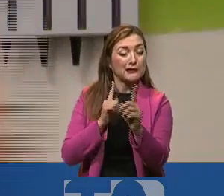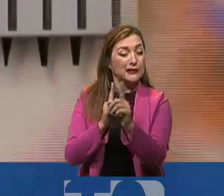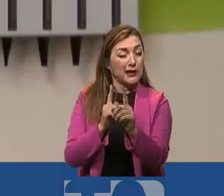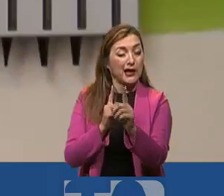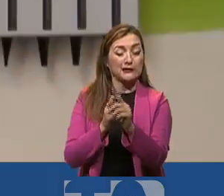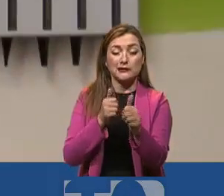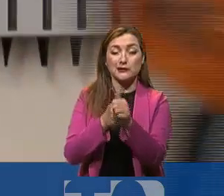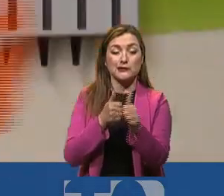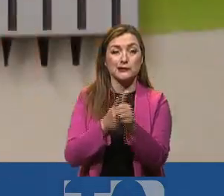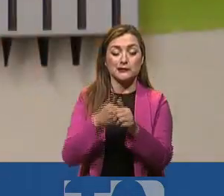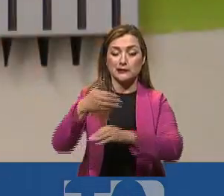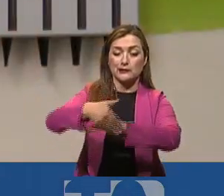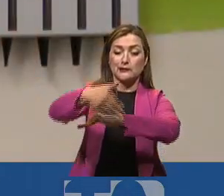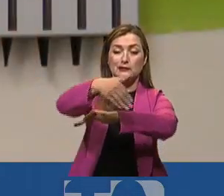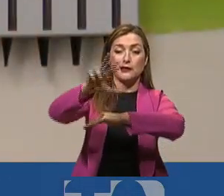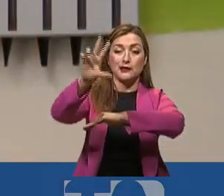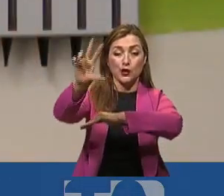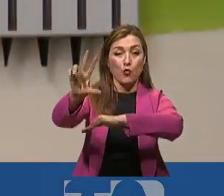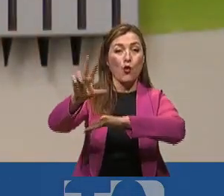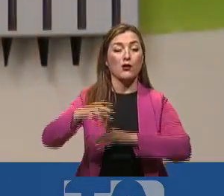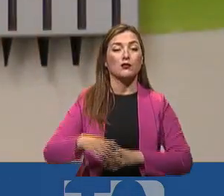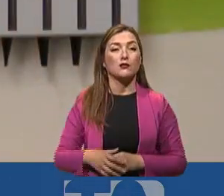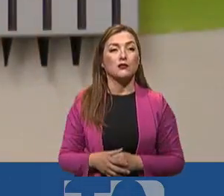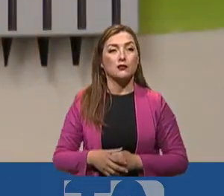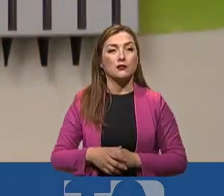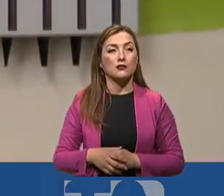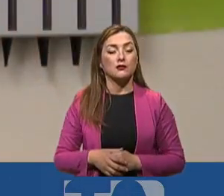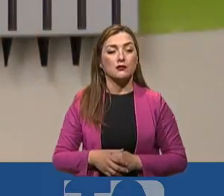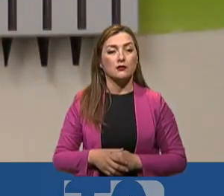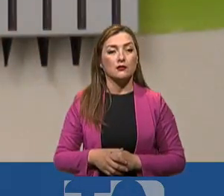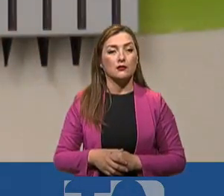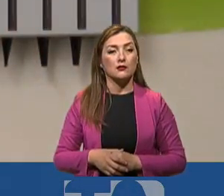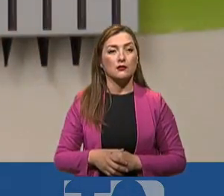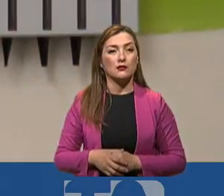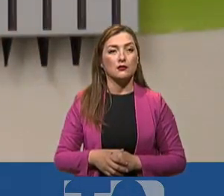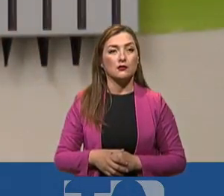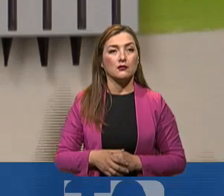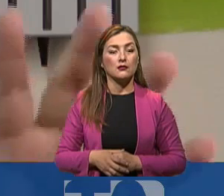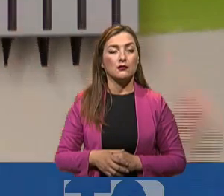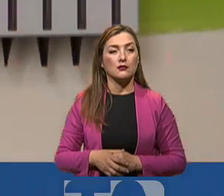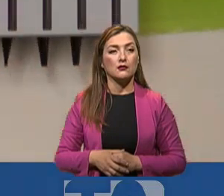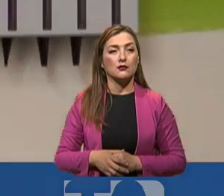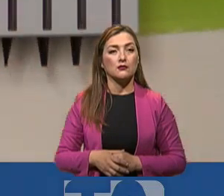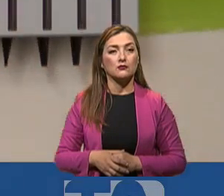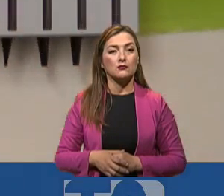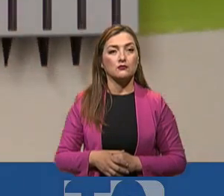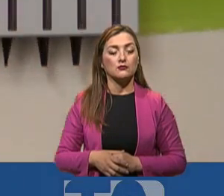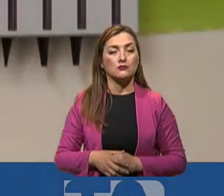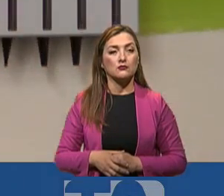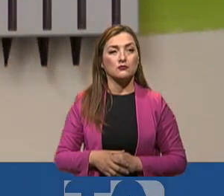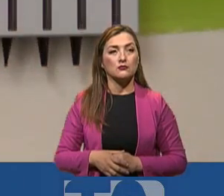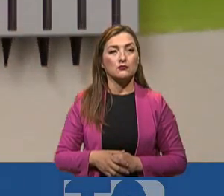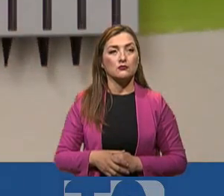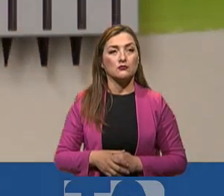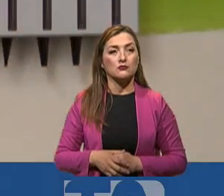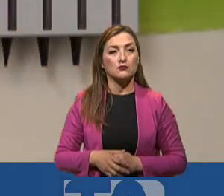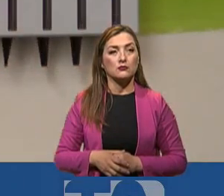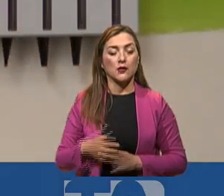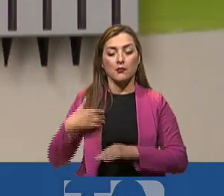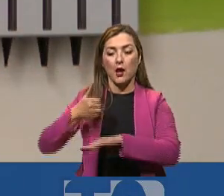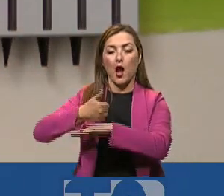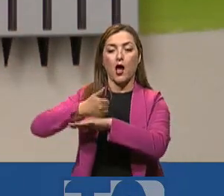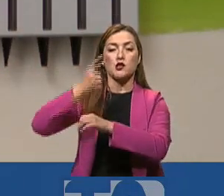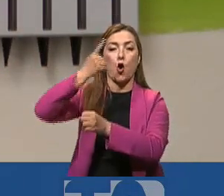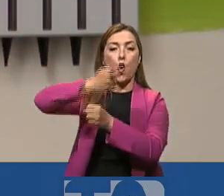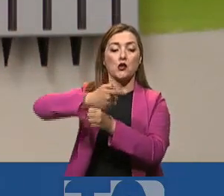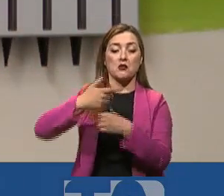es... 3 cuadras, dijeron. Pero no es una... ¿Cómo digo? No es, nosotros no tenemos esa autorización en